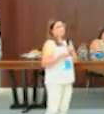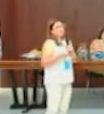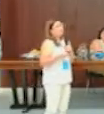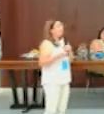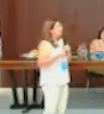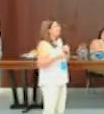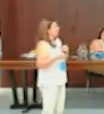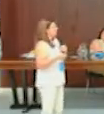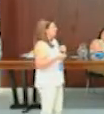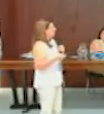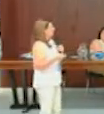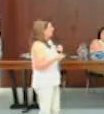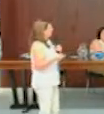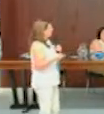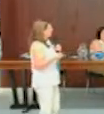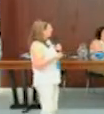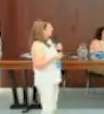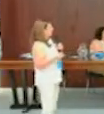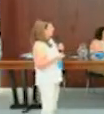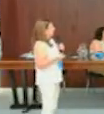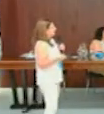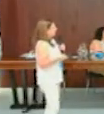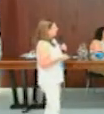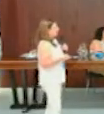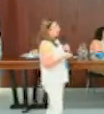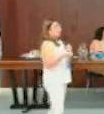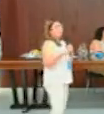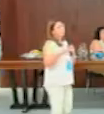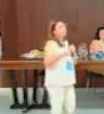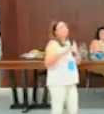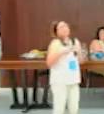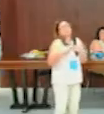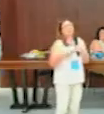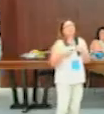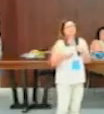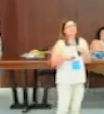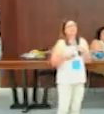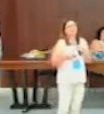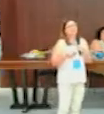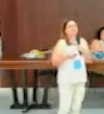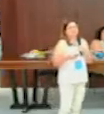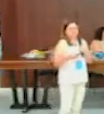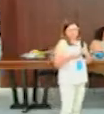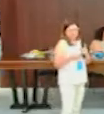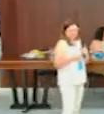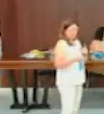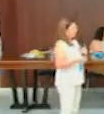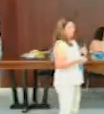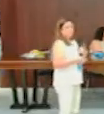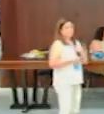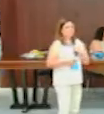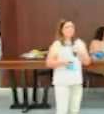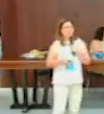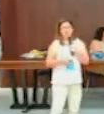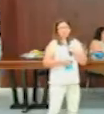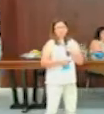o sus dudas también, sobre todo en el sistema sanitario y presentando su disconformidad con ello. Hasta